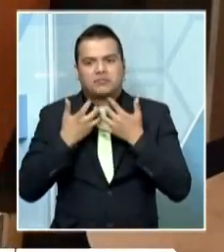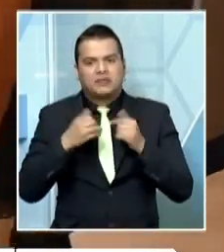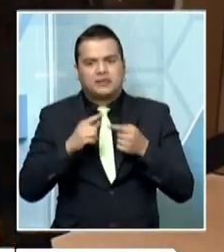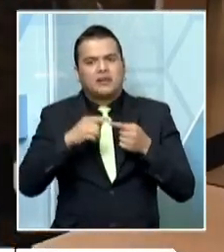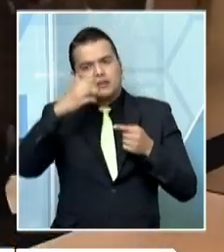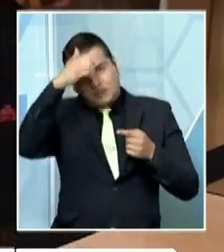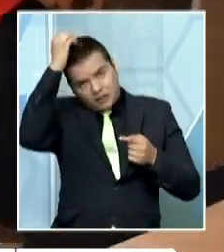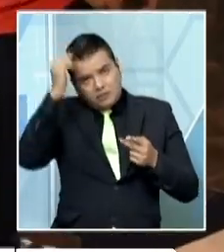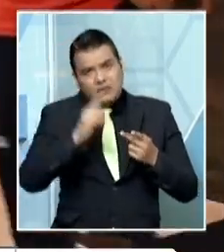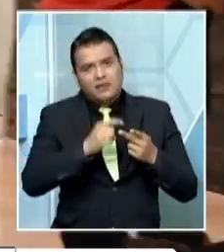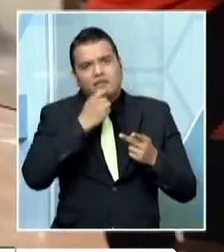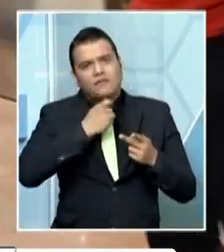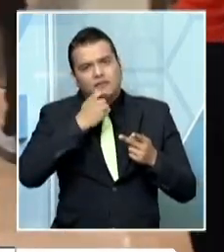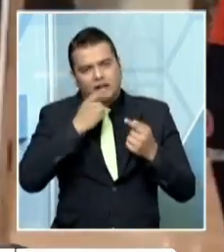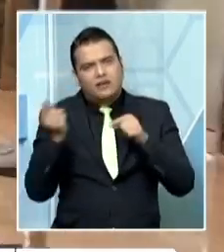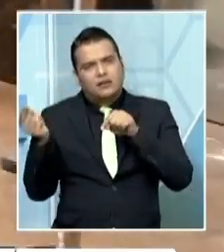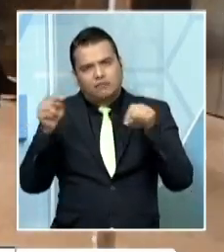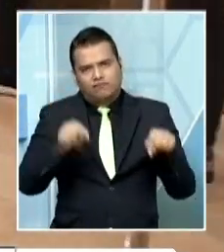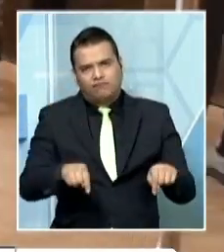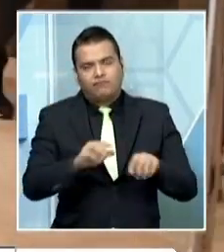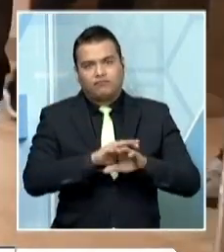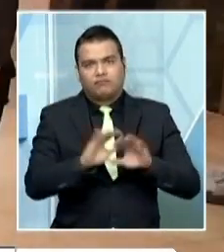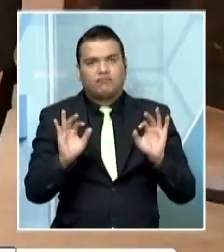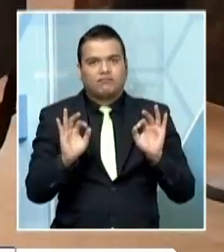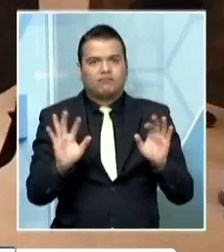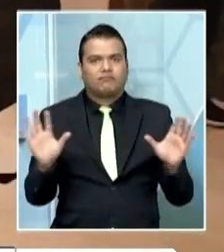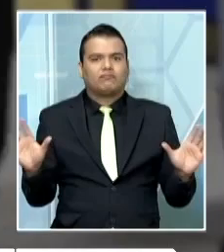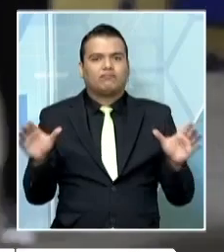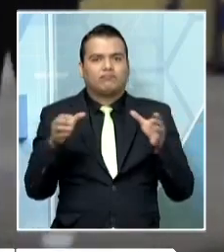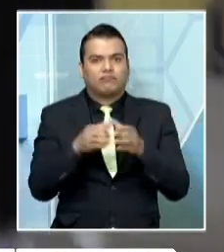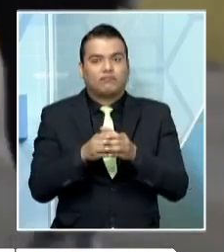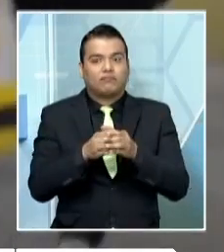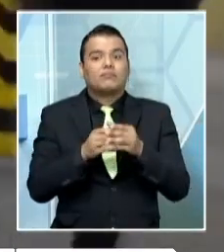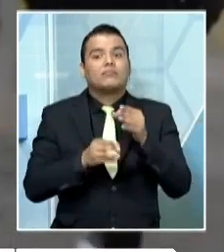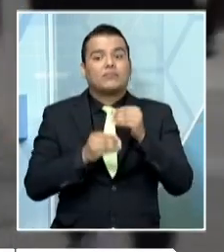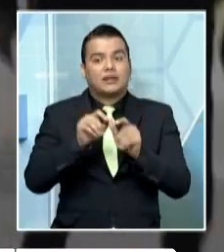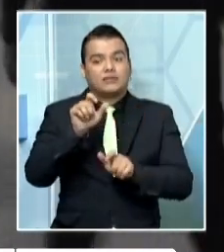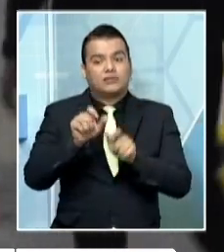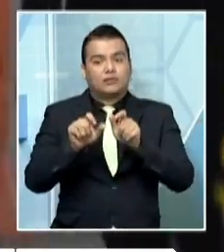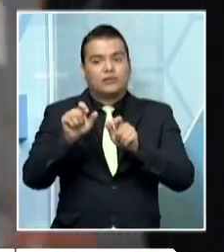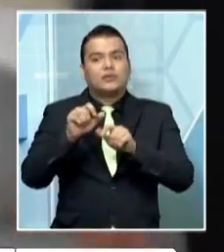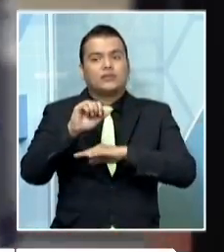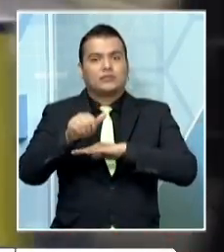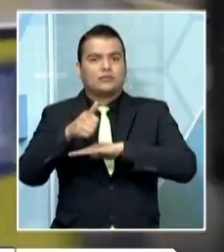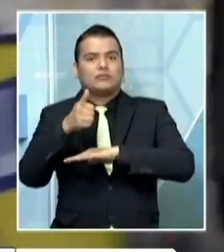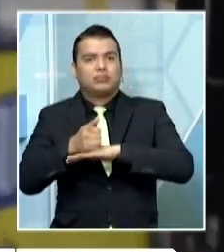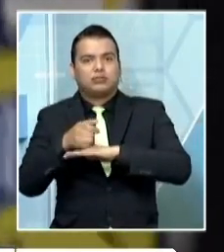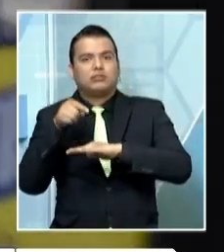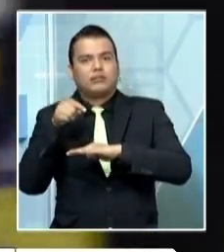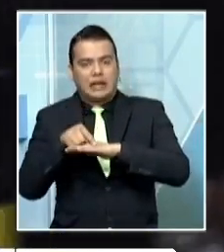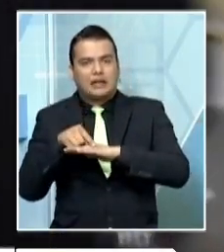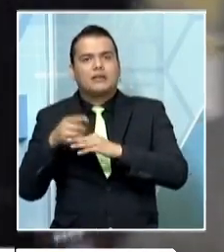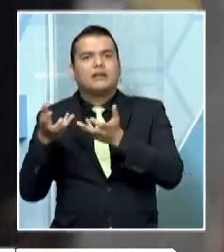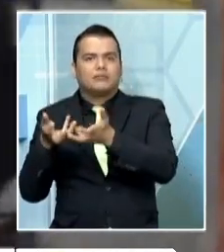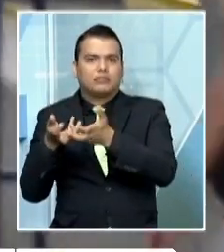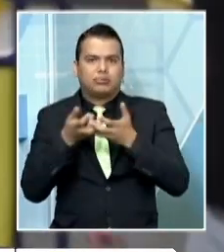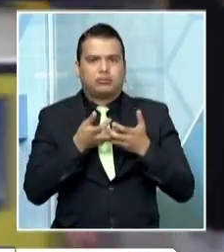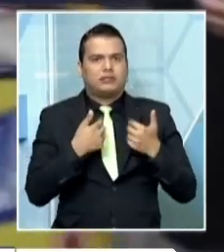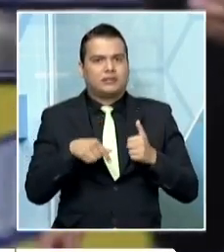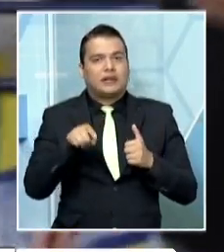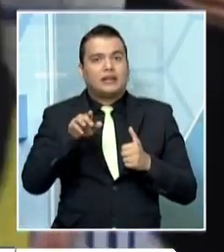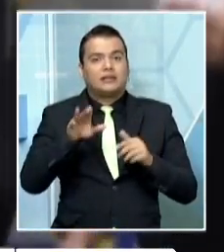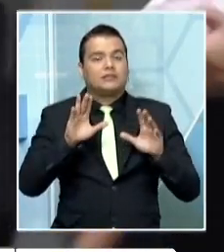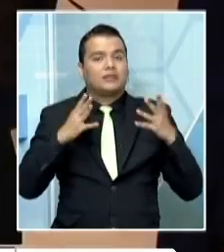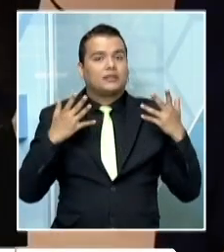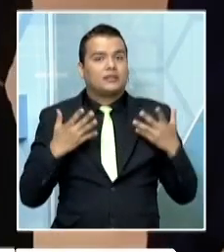garcía quienes viajaron en vuelo chárter a la concentración también arribó el cuerpo técnico encabezado por el portugués carlos queiróz para encarar